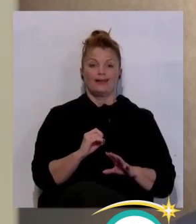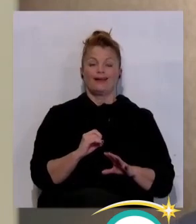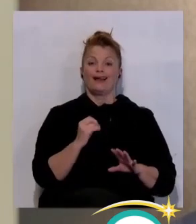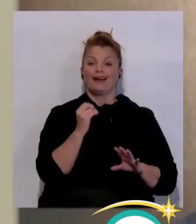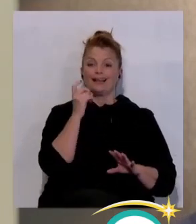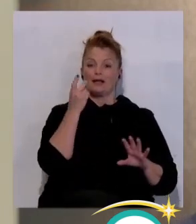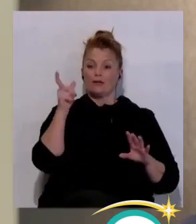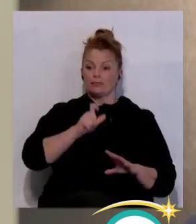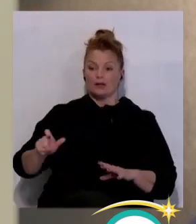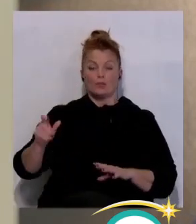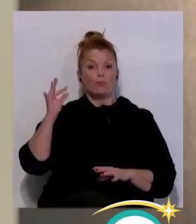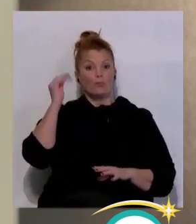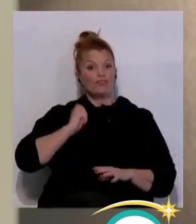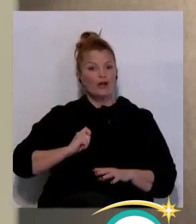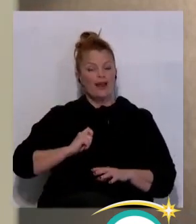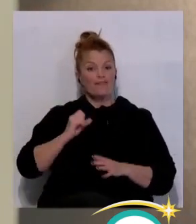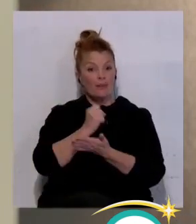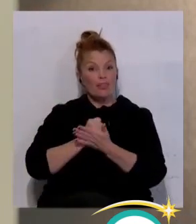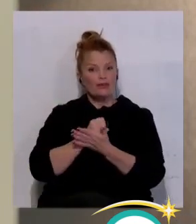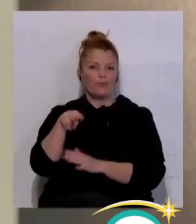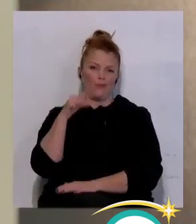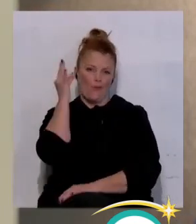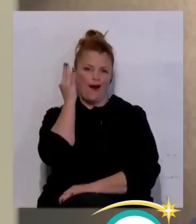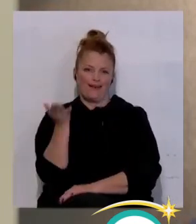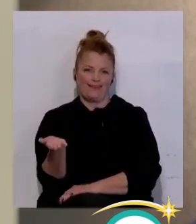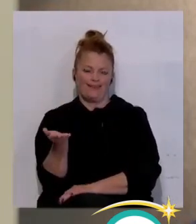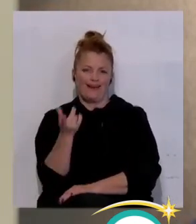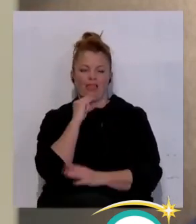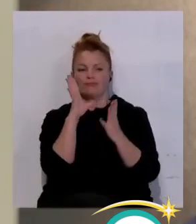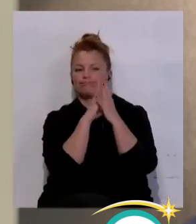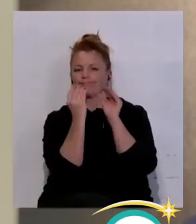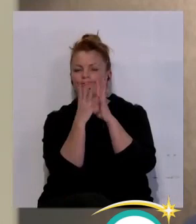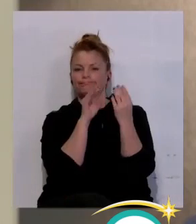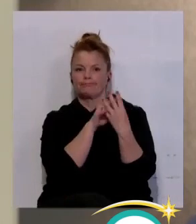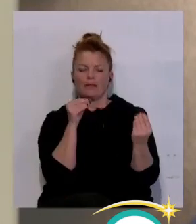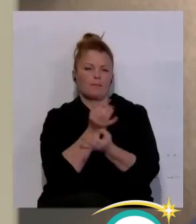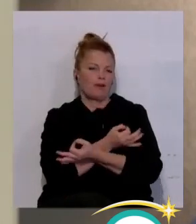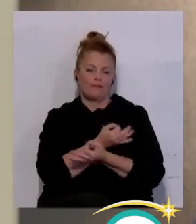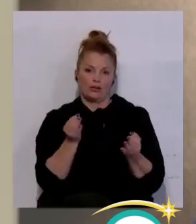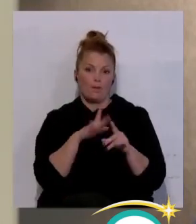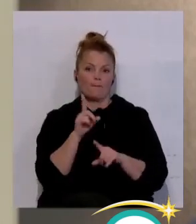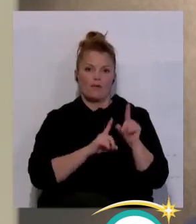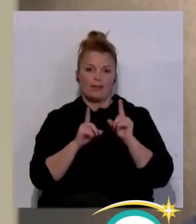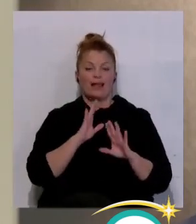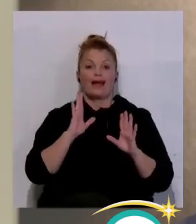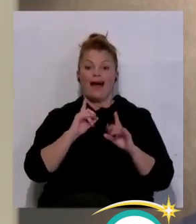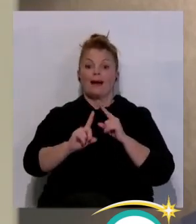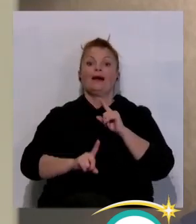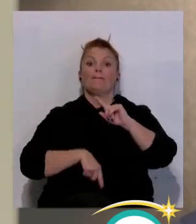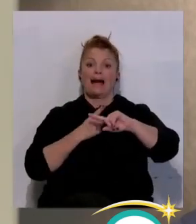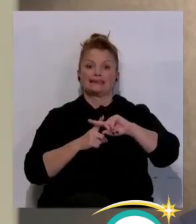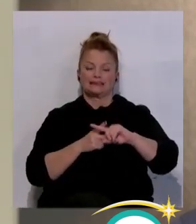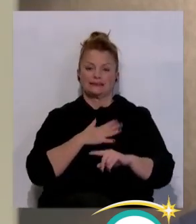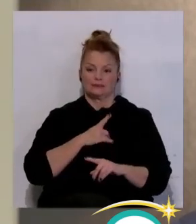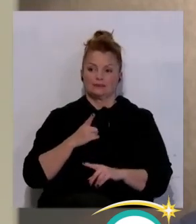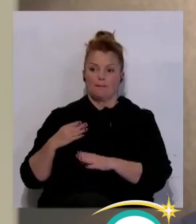nuestros profesionales son mujeres, con lo cual eso va a hacer que se entienda muchísimo mejor la problemática. Y después porque estamos en cada barrio,